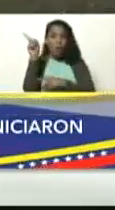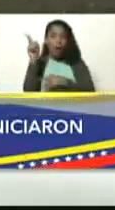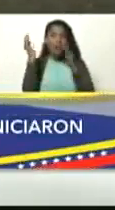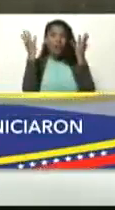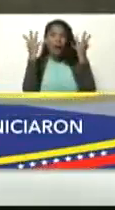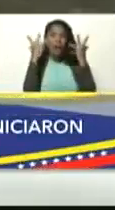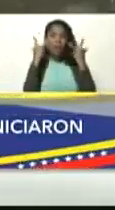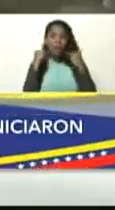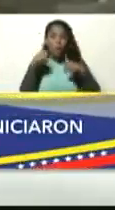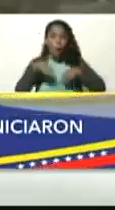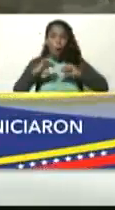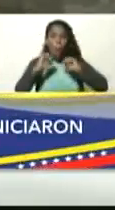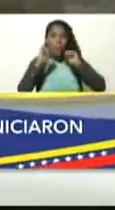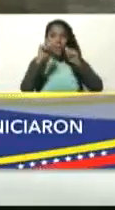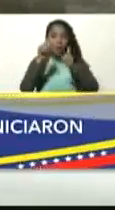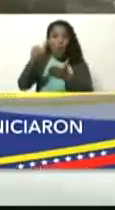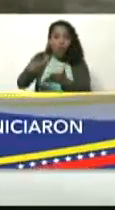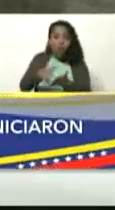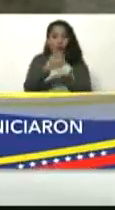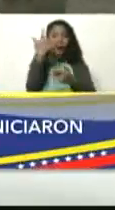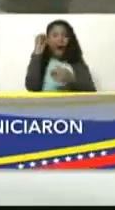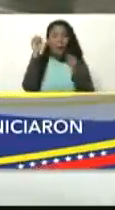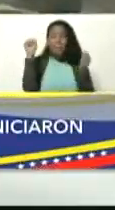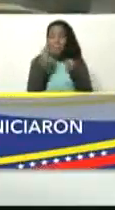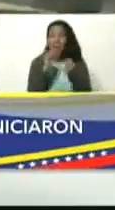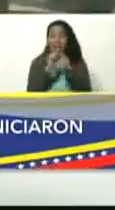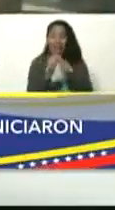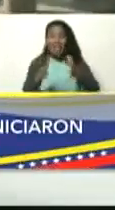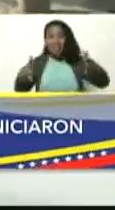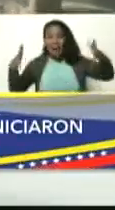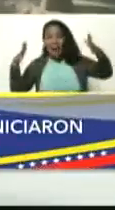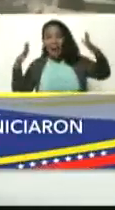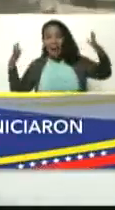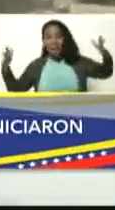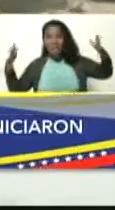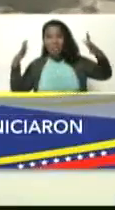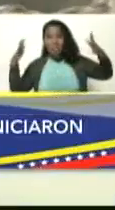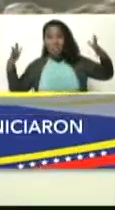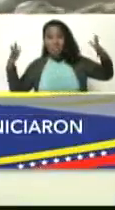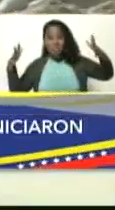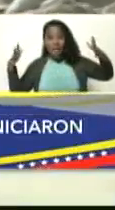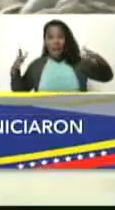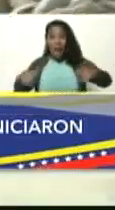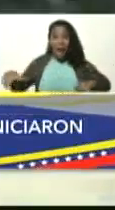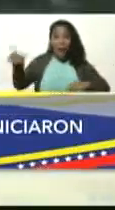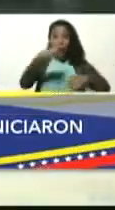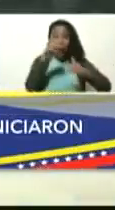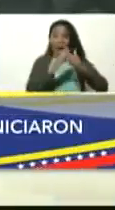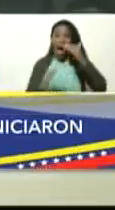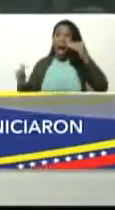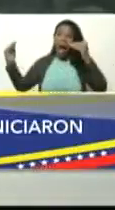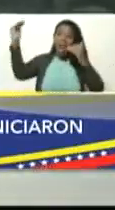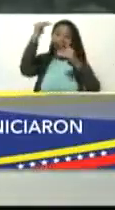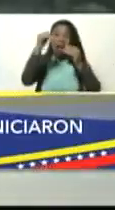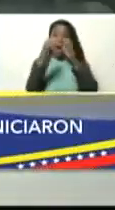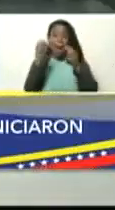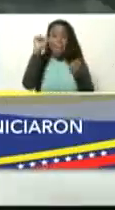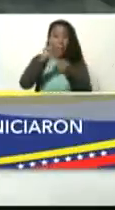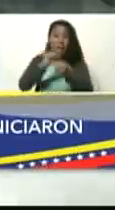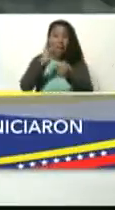hoy empezaron a recoger. Hay unas rocas gigantes en toda la zona de arriba, una roca